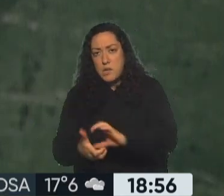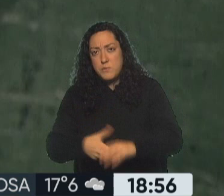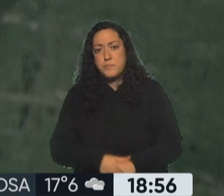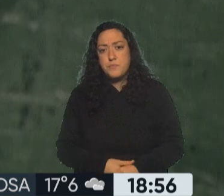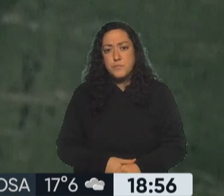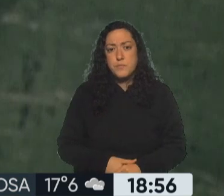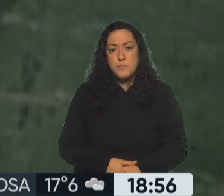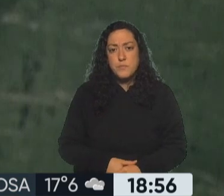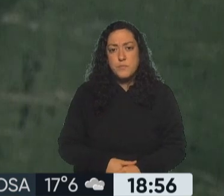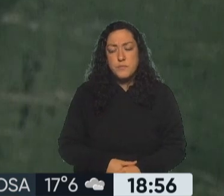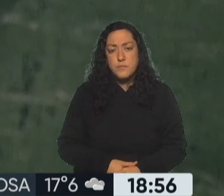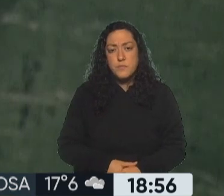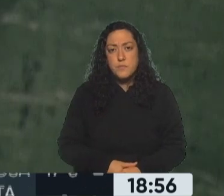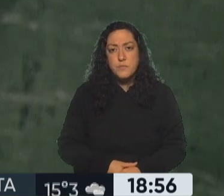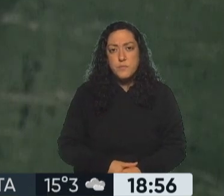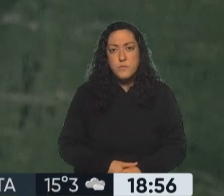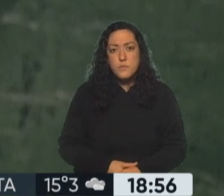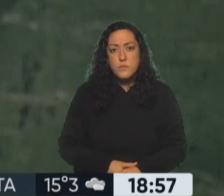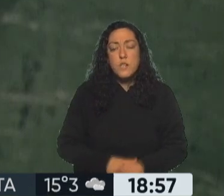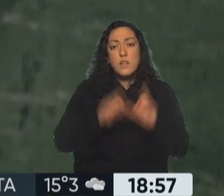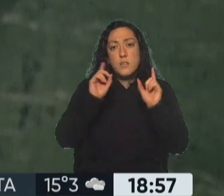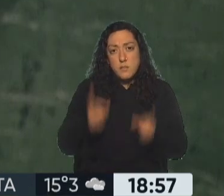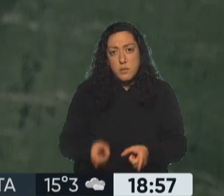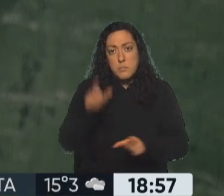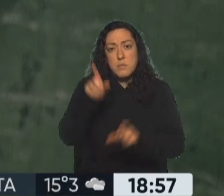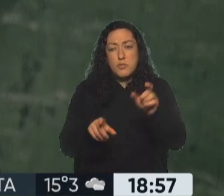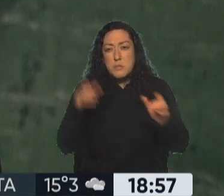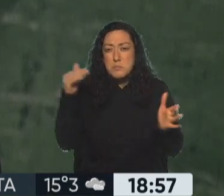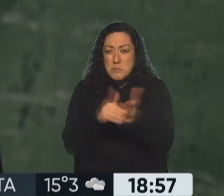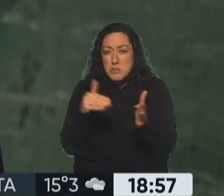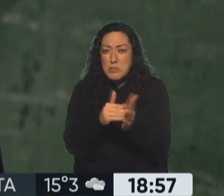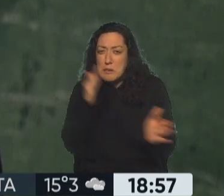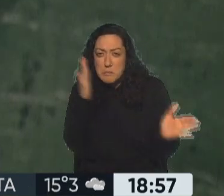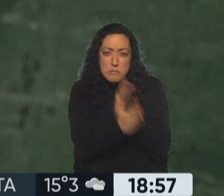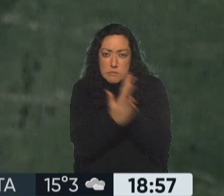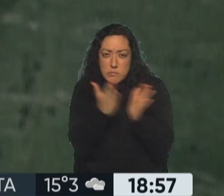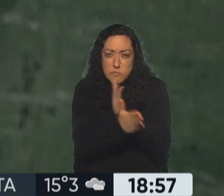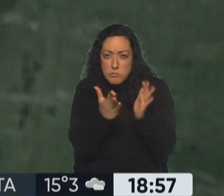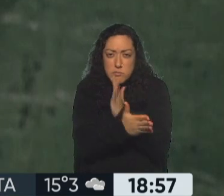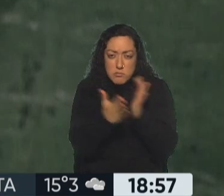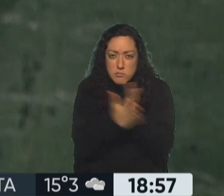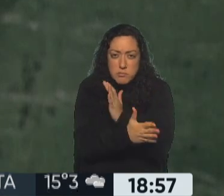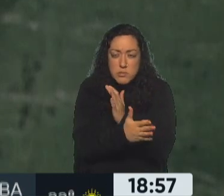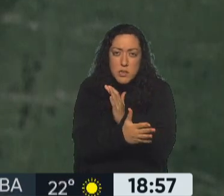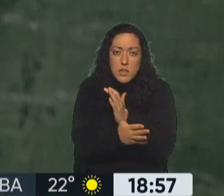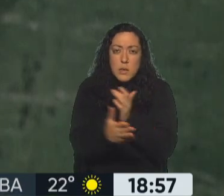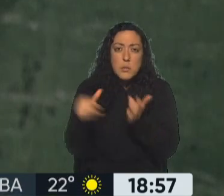para los venezolanos, y condujo al exilio a millones de ellos que emigraron de su